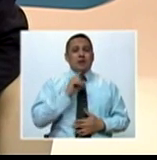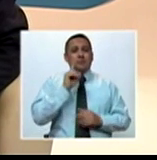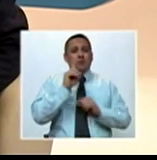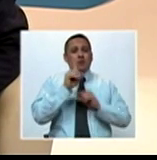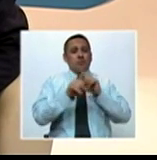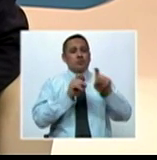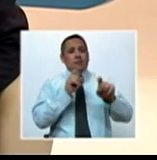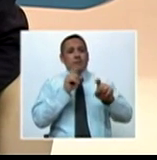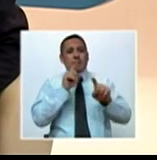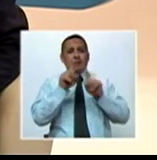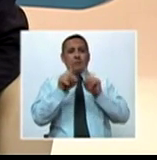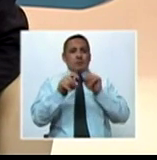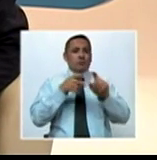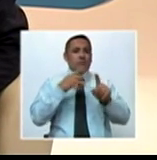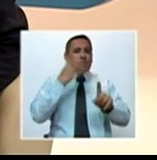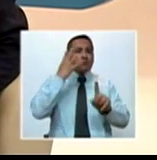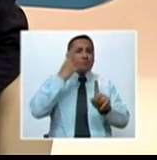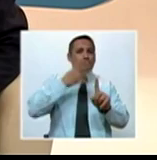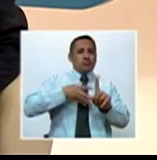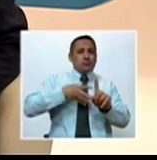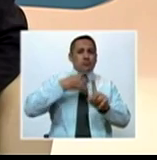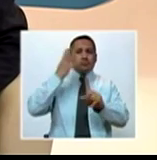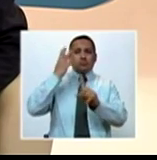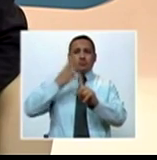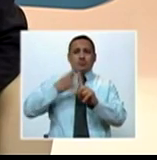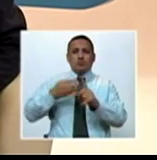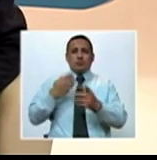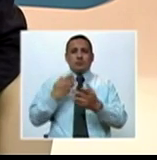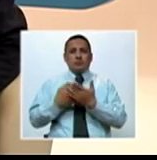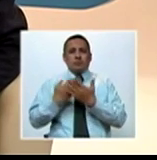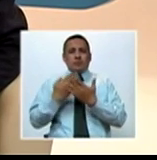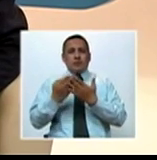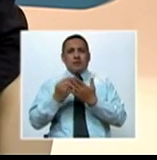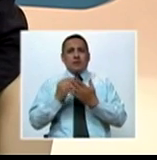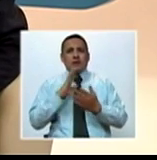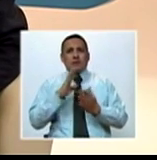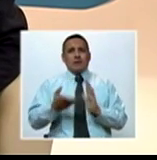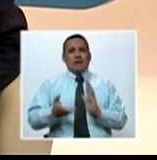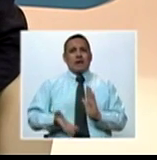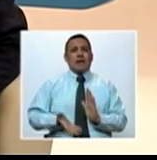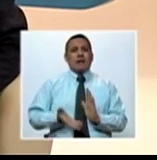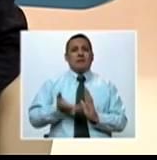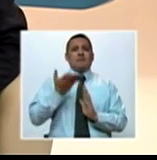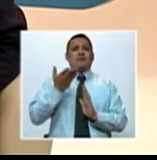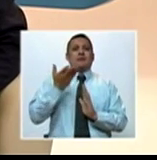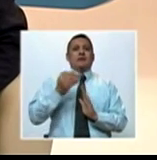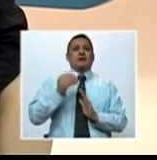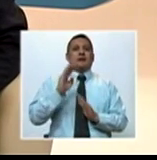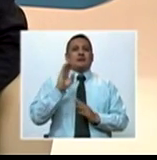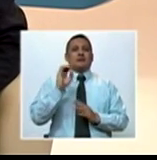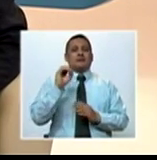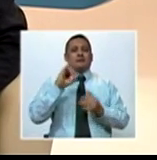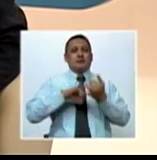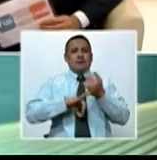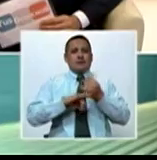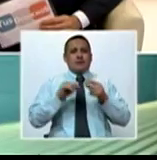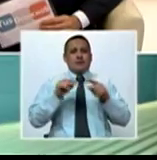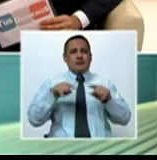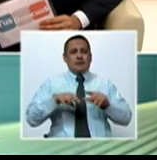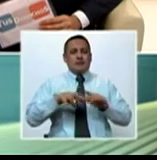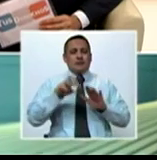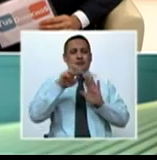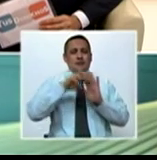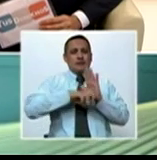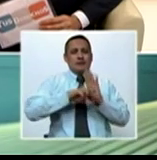que levante los bonos de, por ejemplo, este programa? Entonces, en ese caso, esta